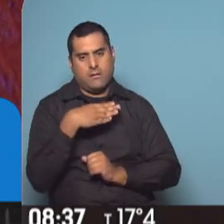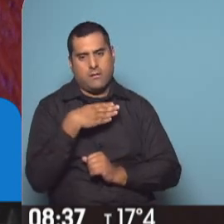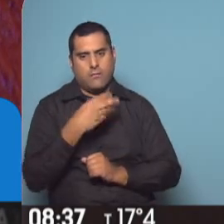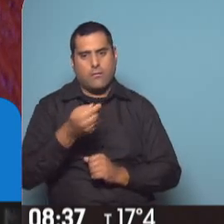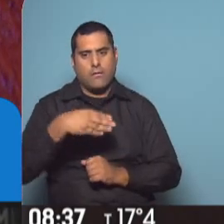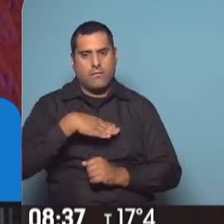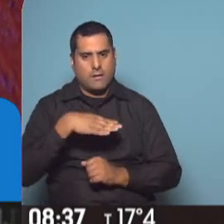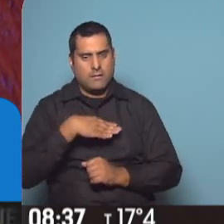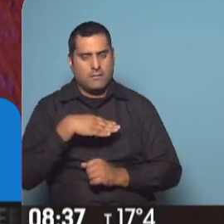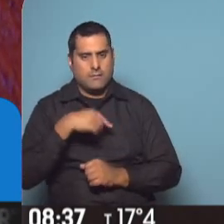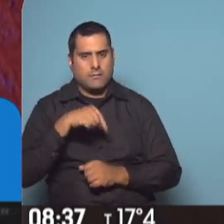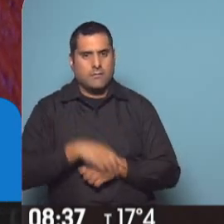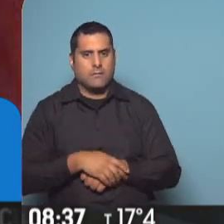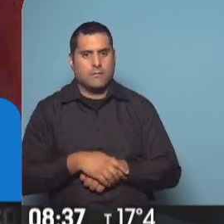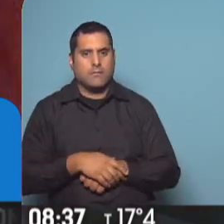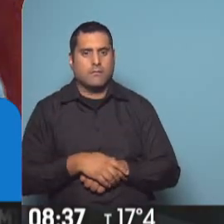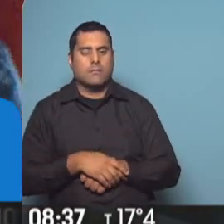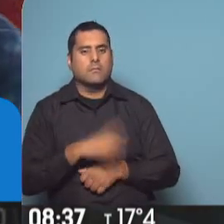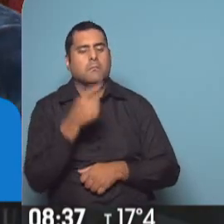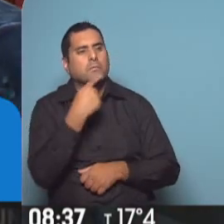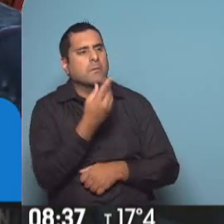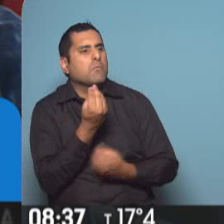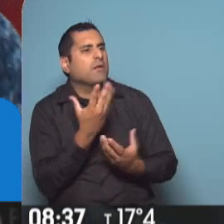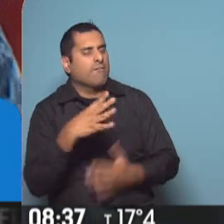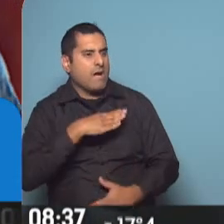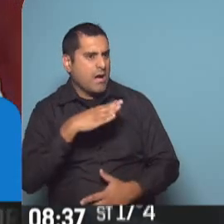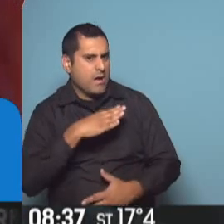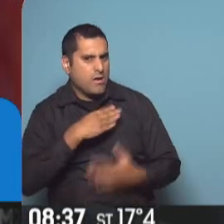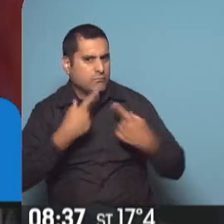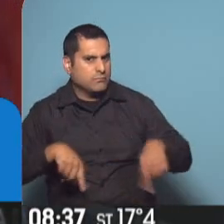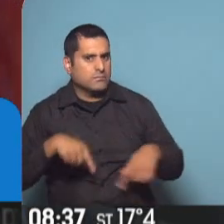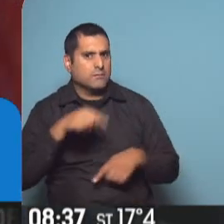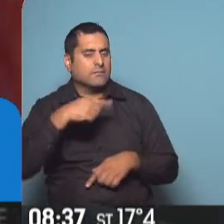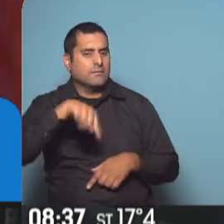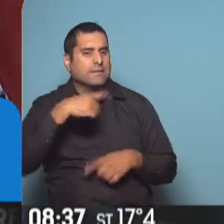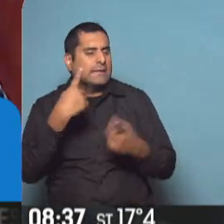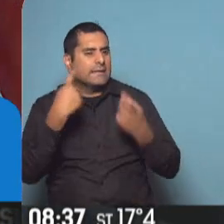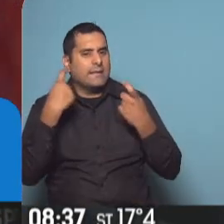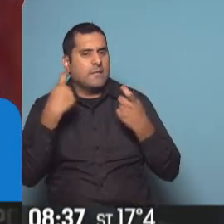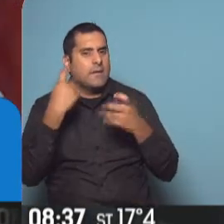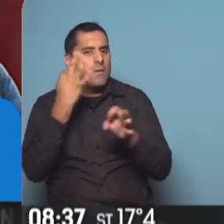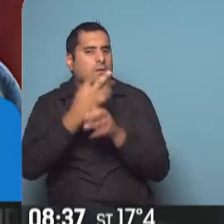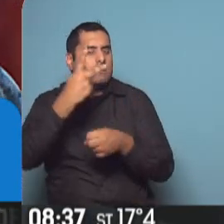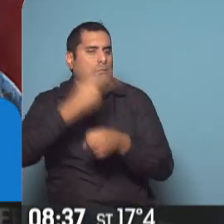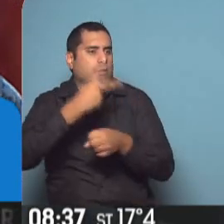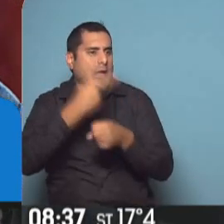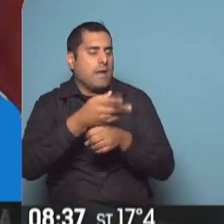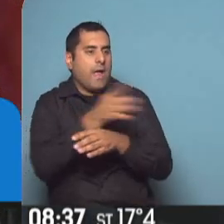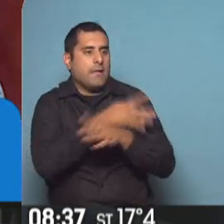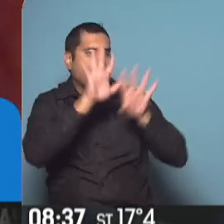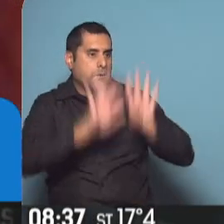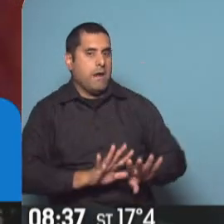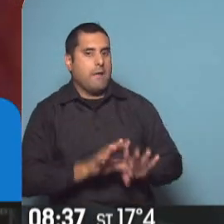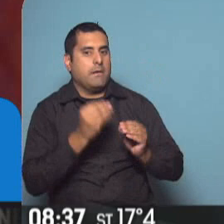prácticamente la argentina es una resistencia debe porque además estamos hablando de la necesidad de que haya también escuelas secundarias preparadas para dar